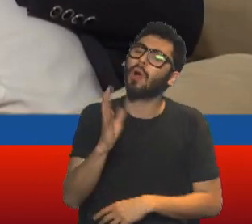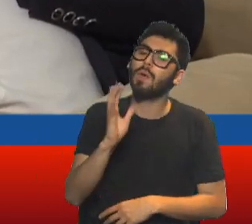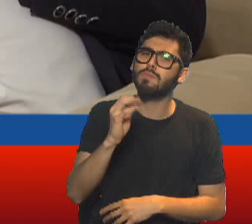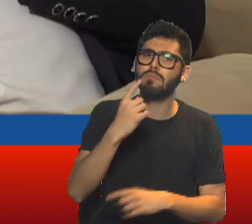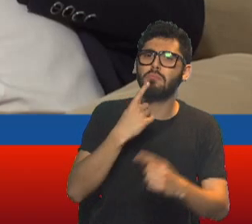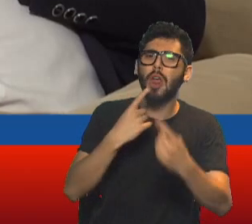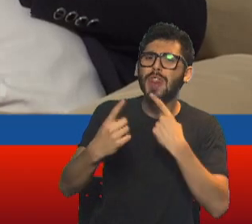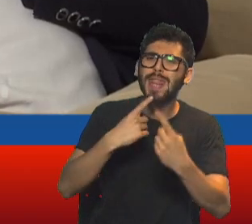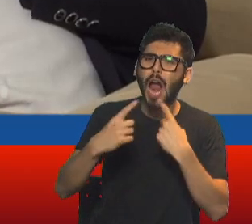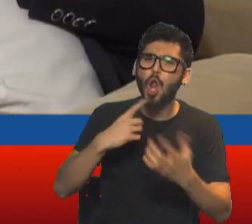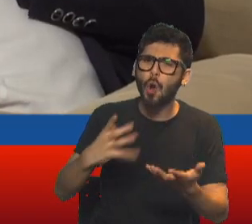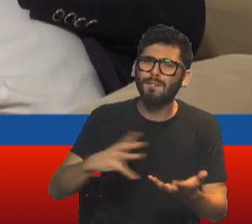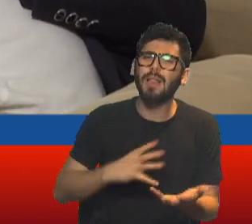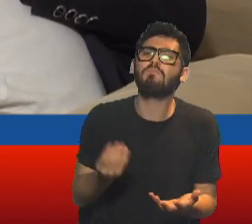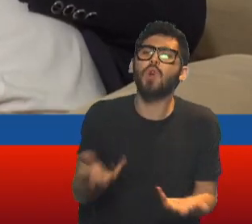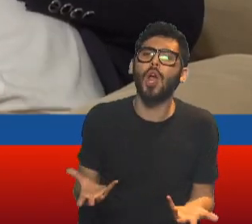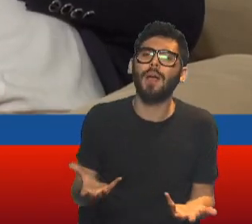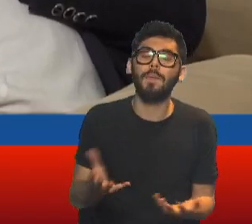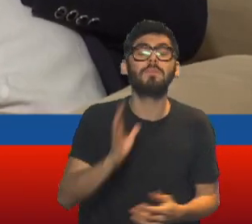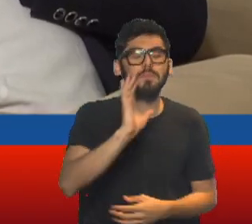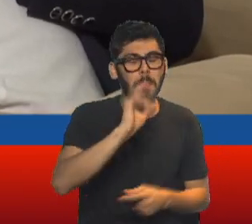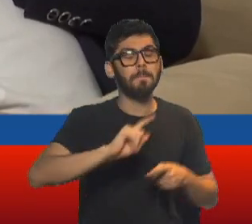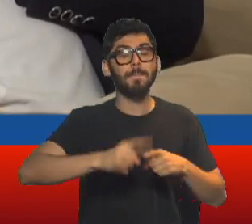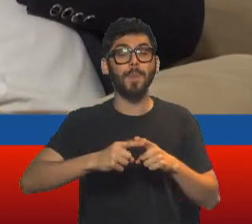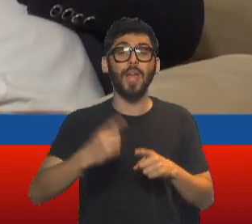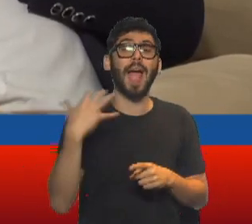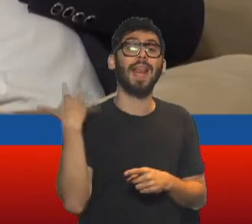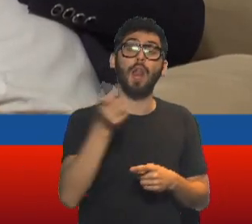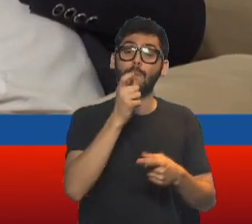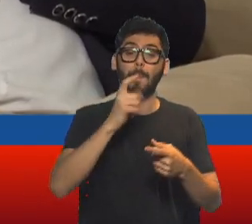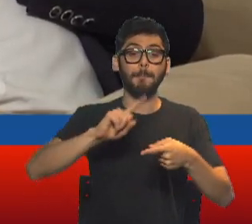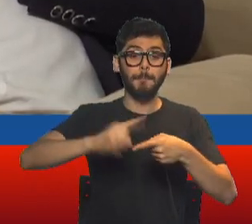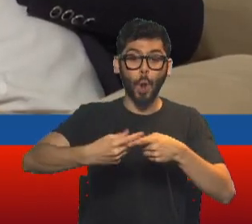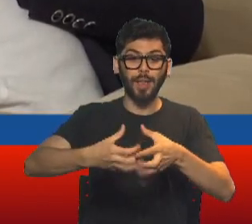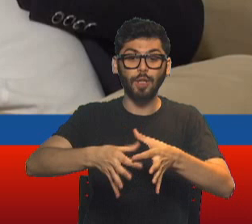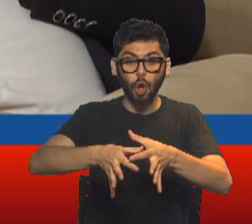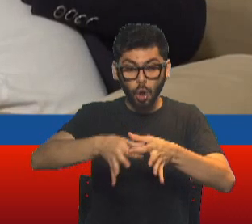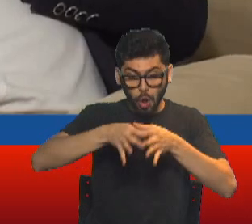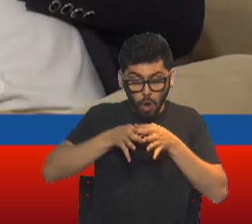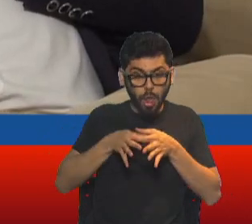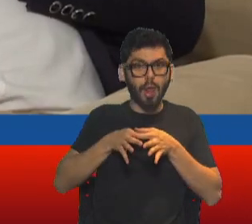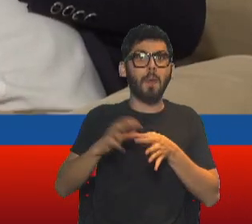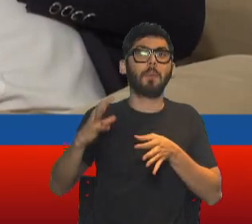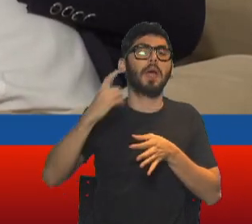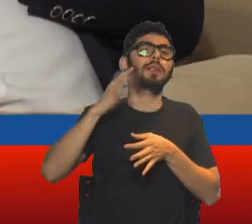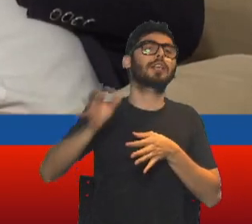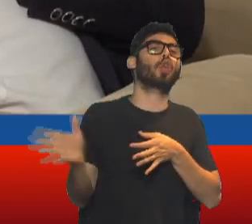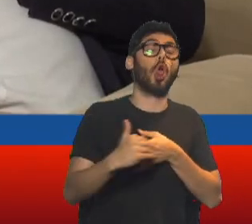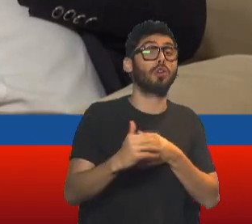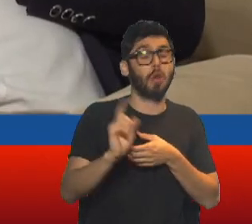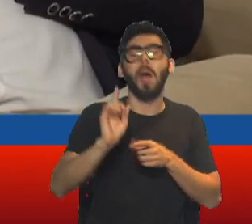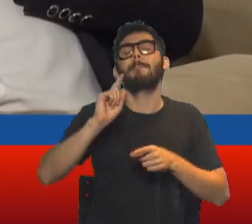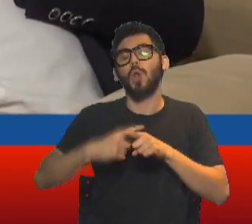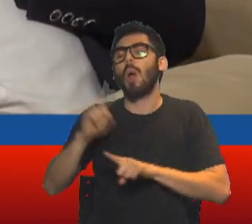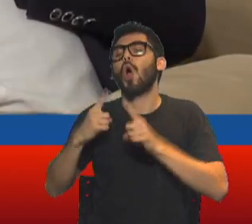ese diálogo? ¿Por qué no estaba? Y de la política en general es que nos aislamos. Nosotros creemos que los políticos sabemos todo. Y los políticos sabemos algunas